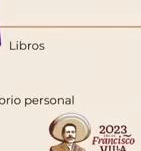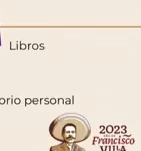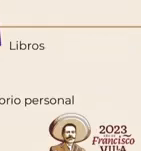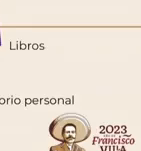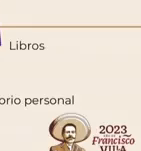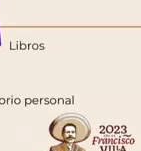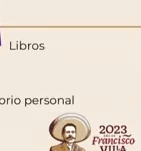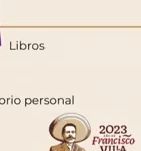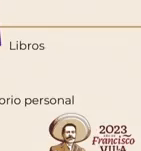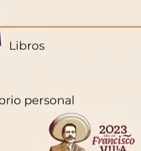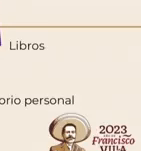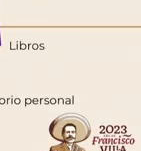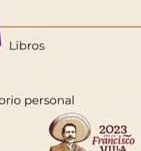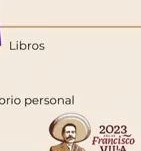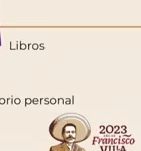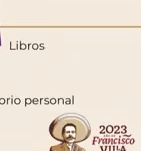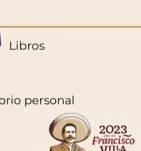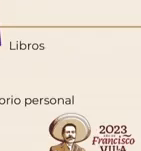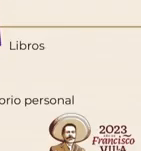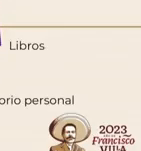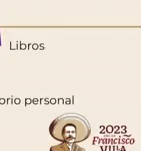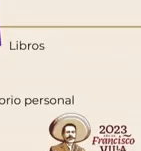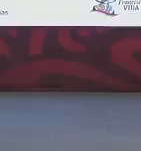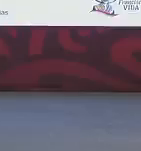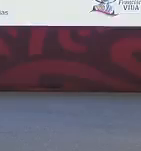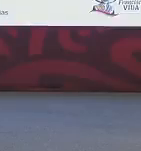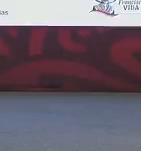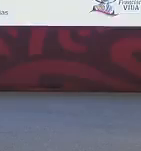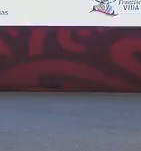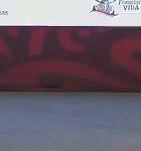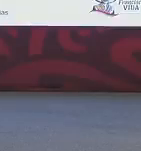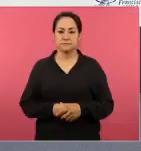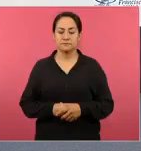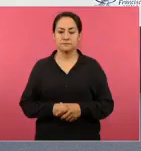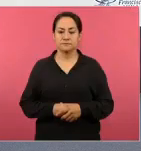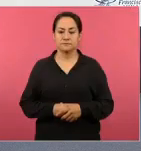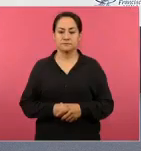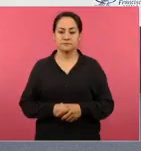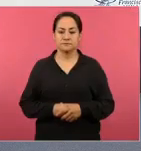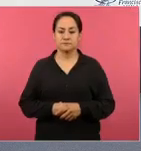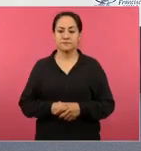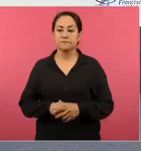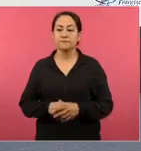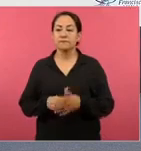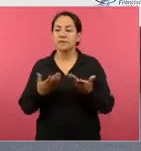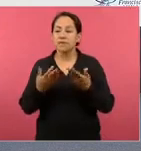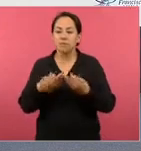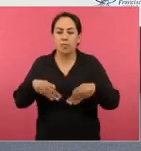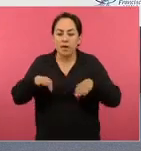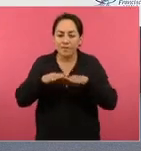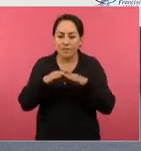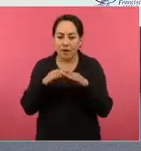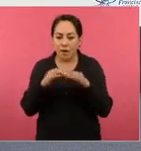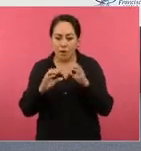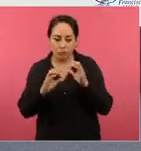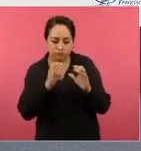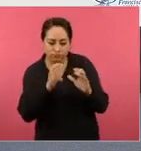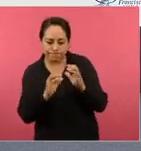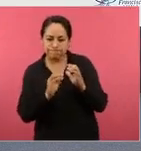a valorar el aporte del otro y de la otra. Pero además a construir